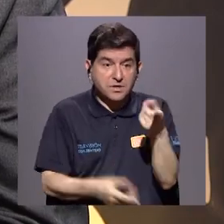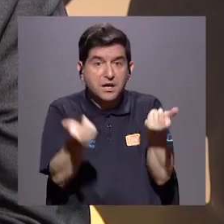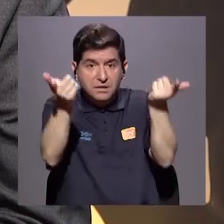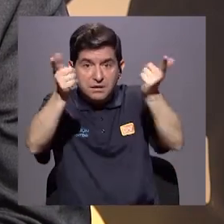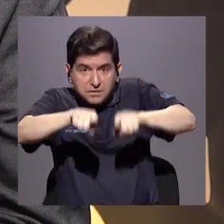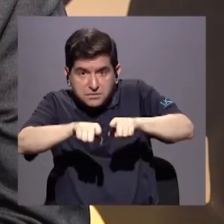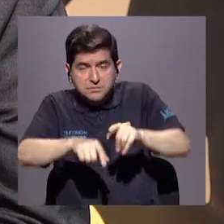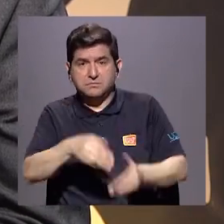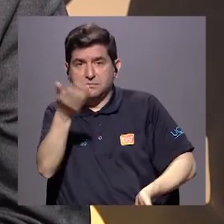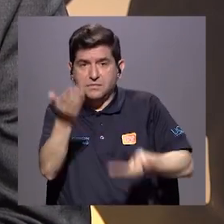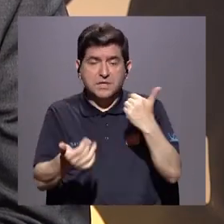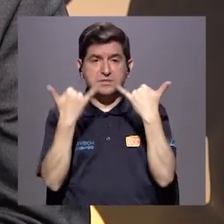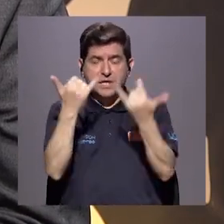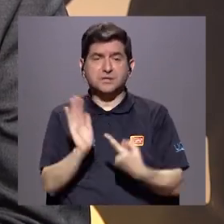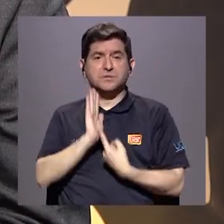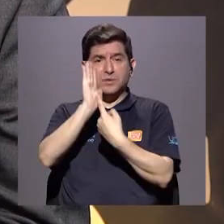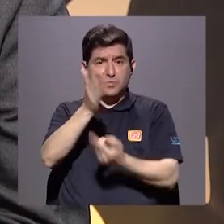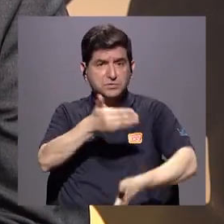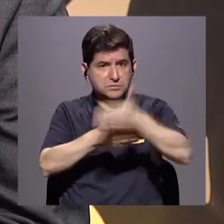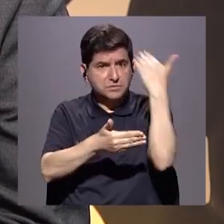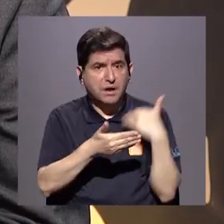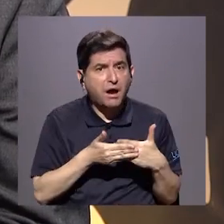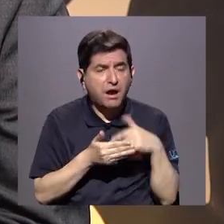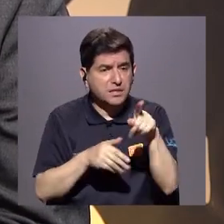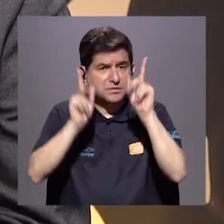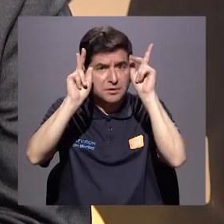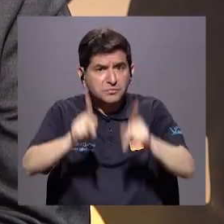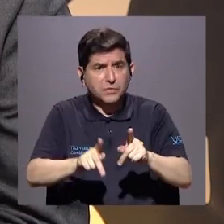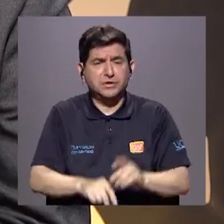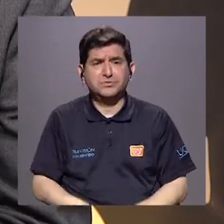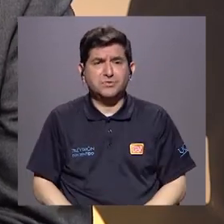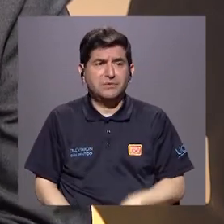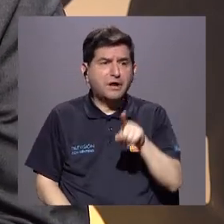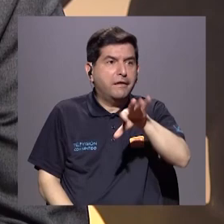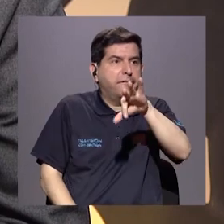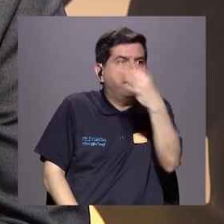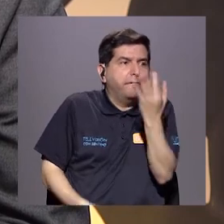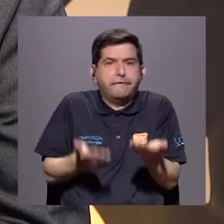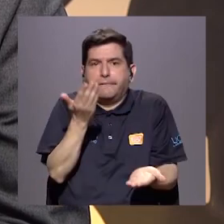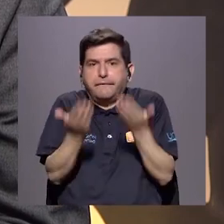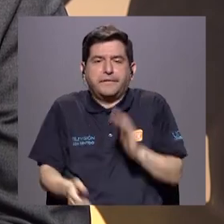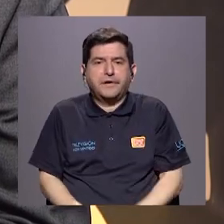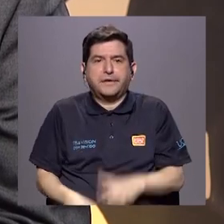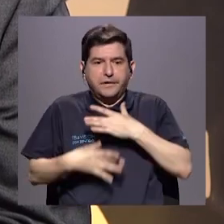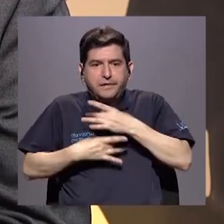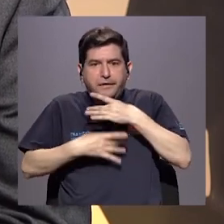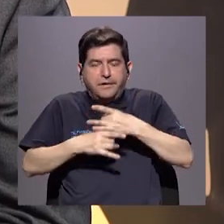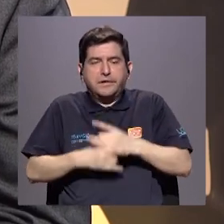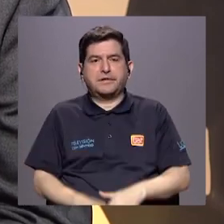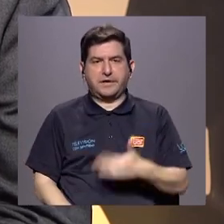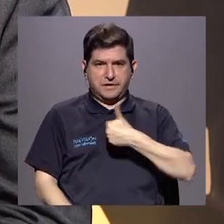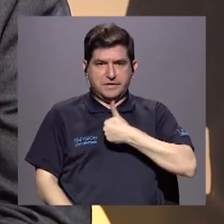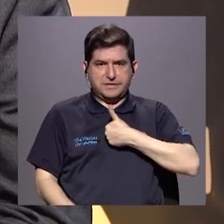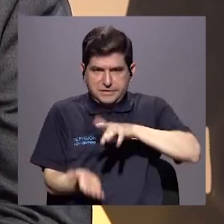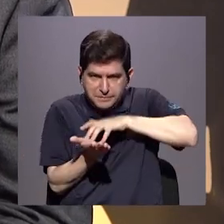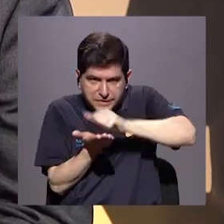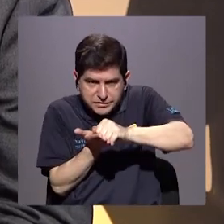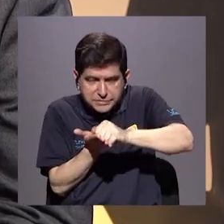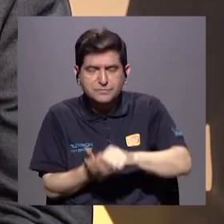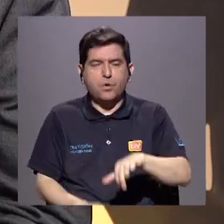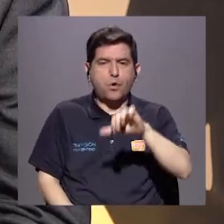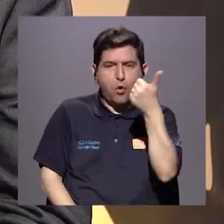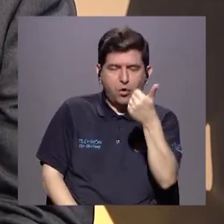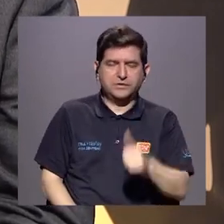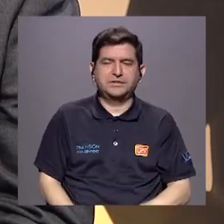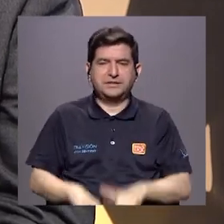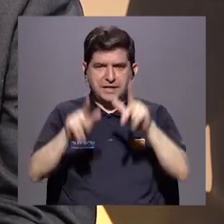digamos ha manifestado alguna alguna de alguna forma su intención de hacerse daño la otra cosa es decir que